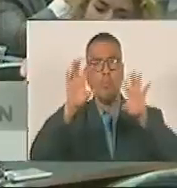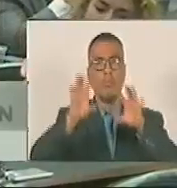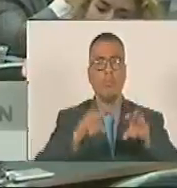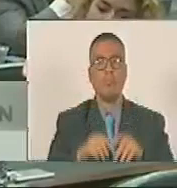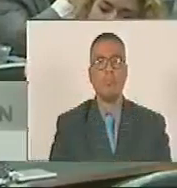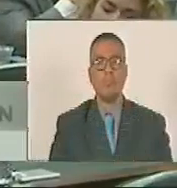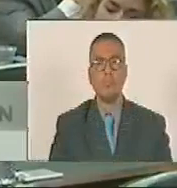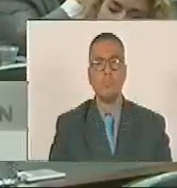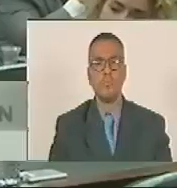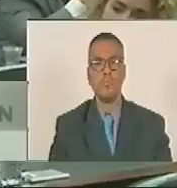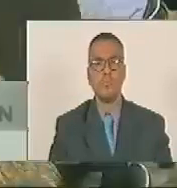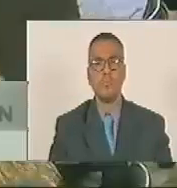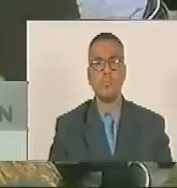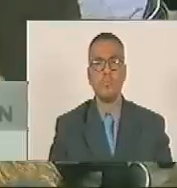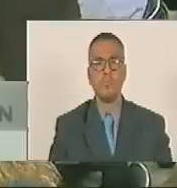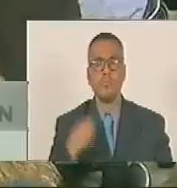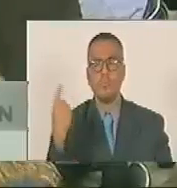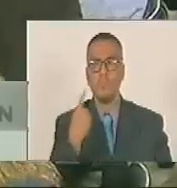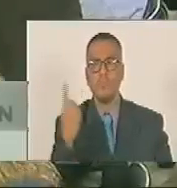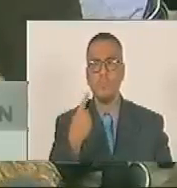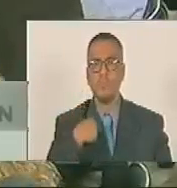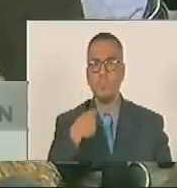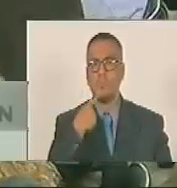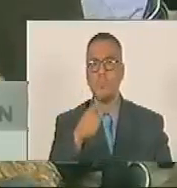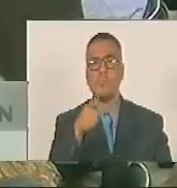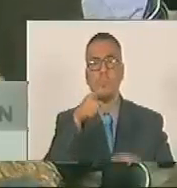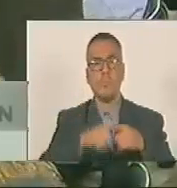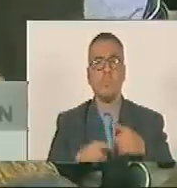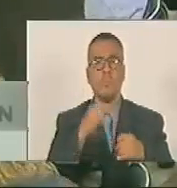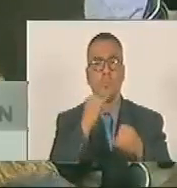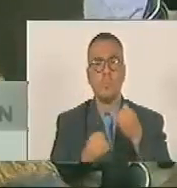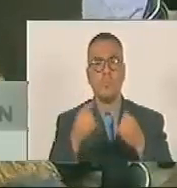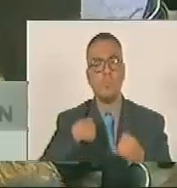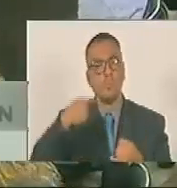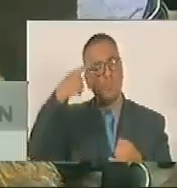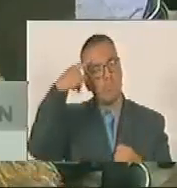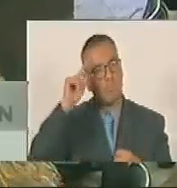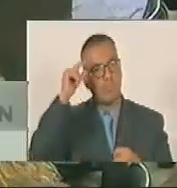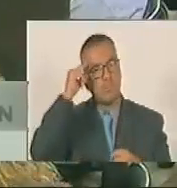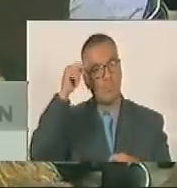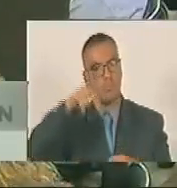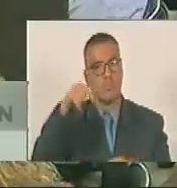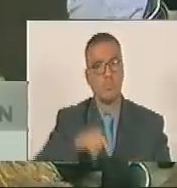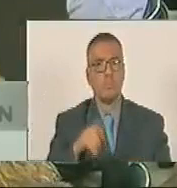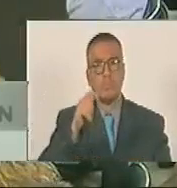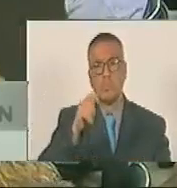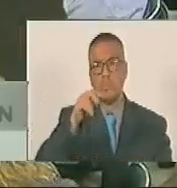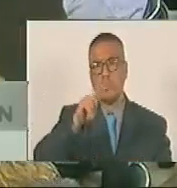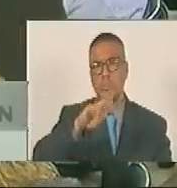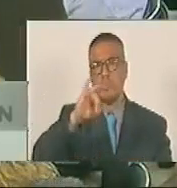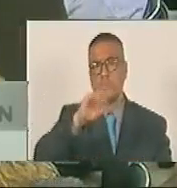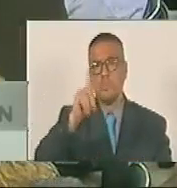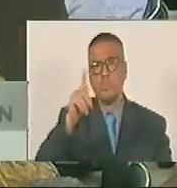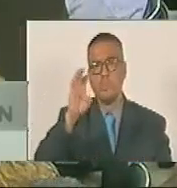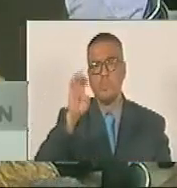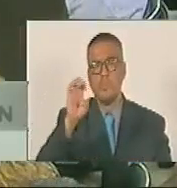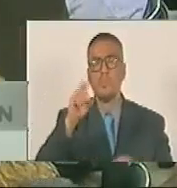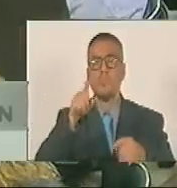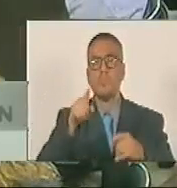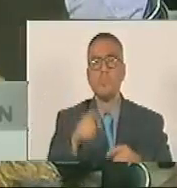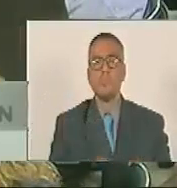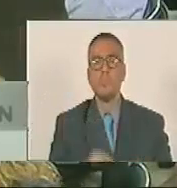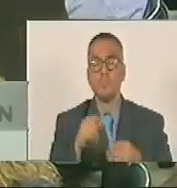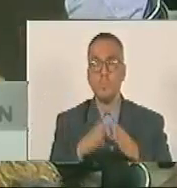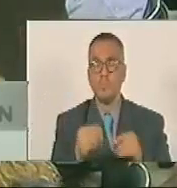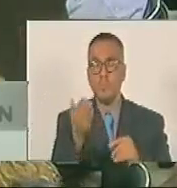Ahora, solo un comentario final. Yo creo que hoy Turquille juega un papel